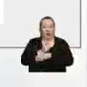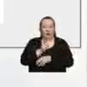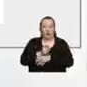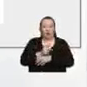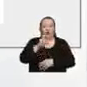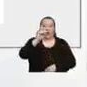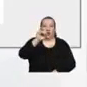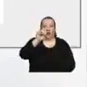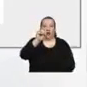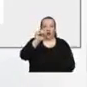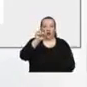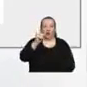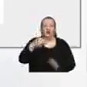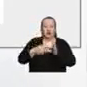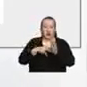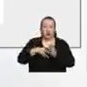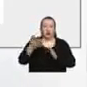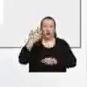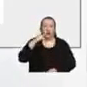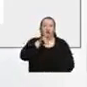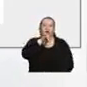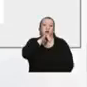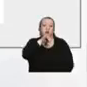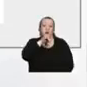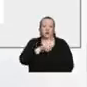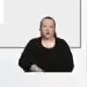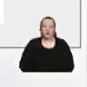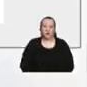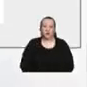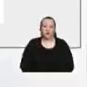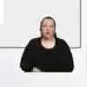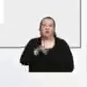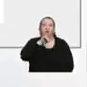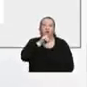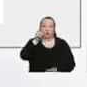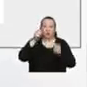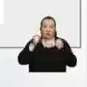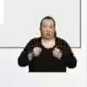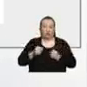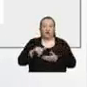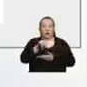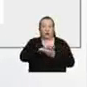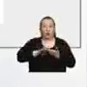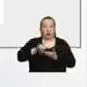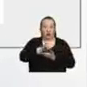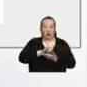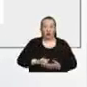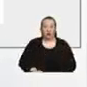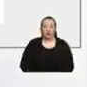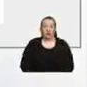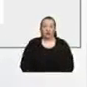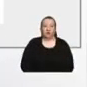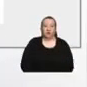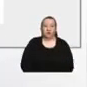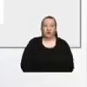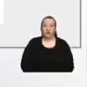en estado único y nadie me va a decir porque estamos ningún país estable democráticamente sigamos por favor entonces